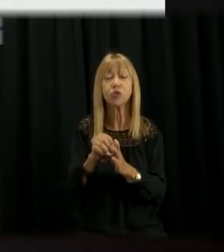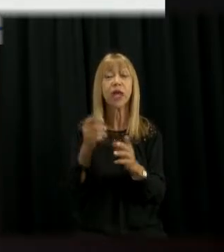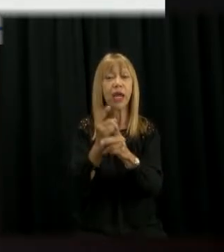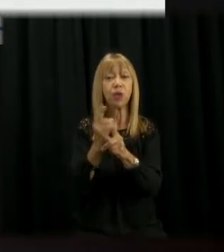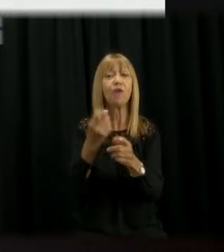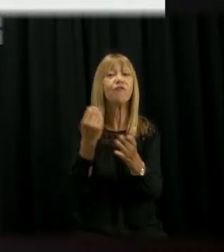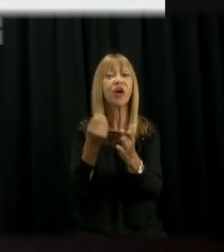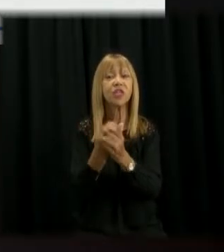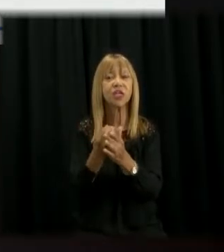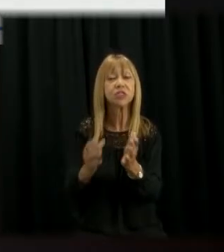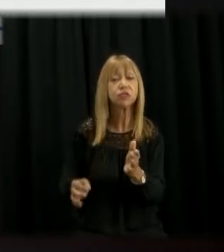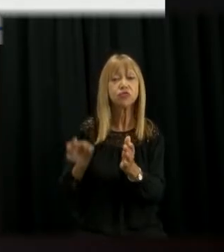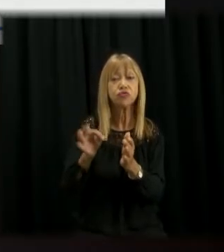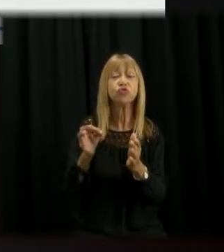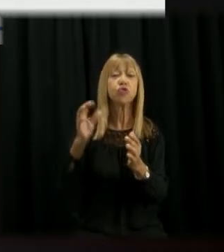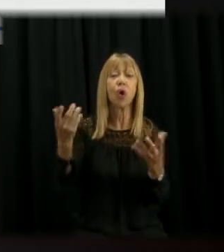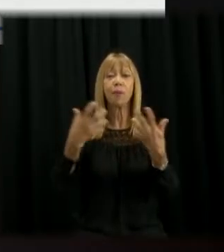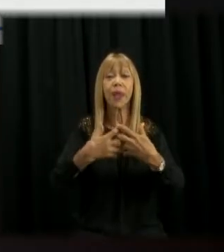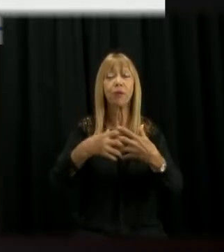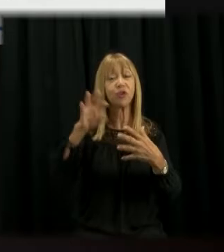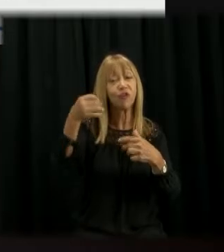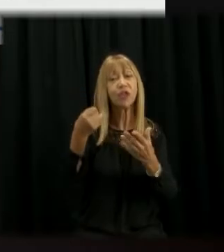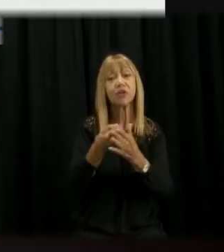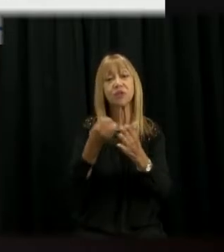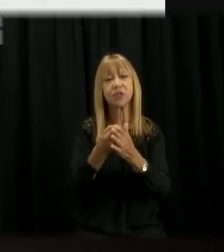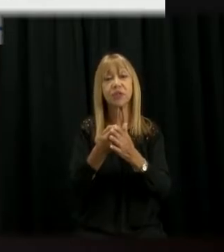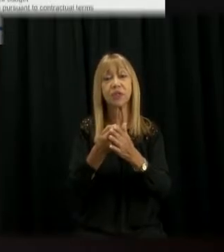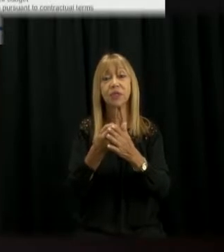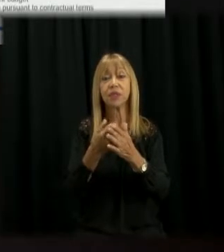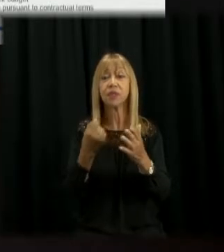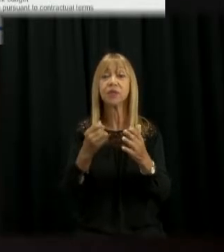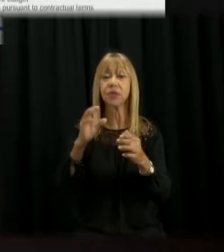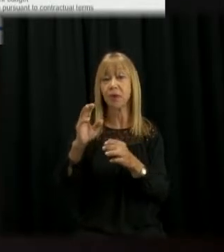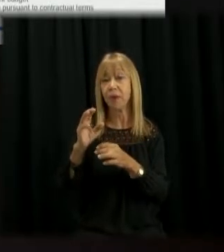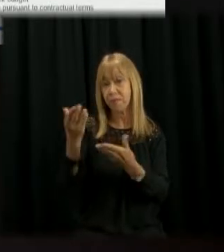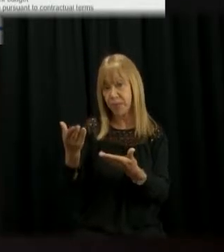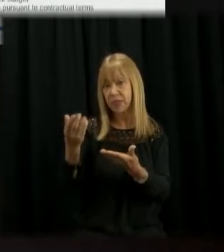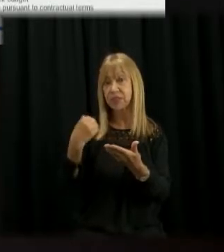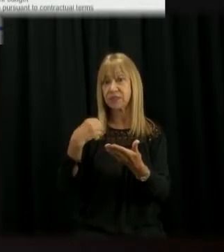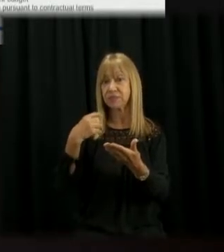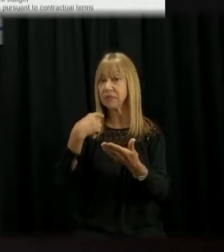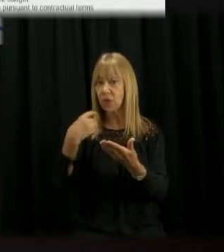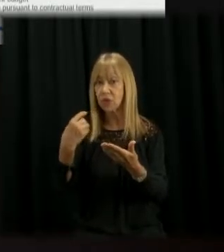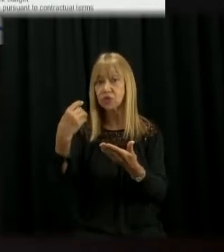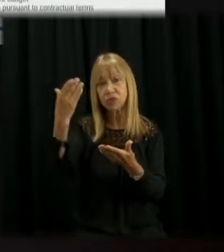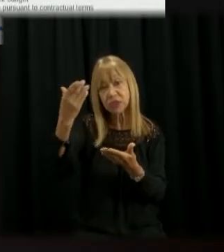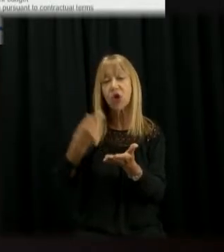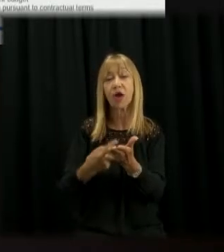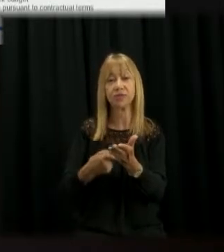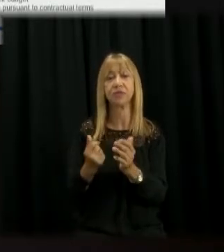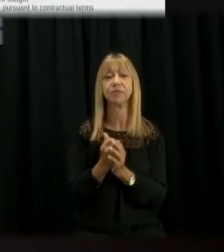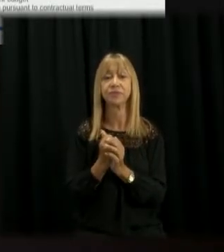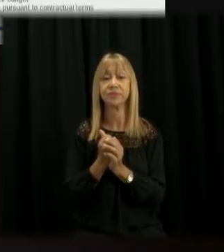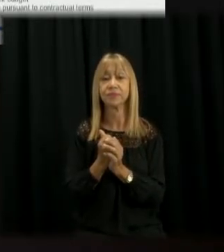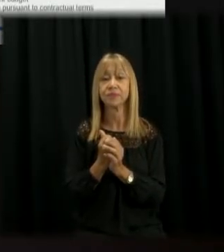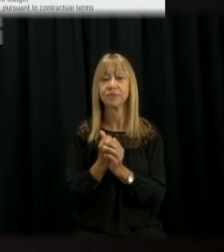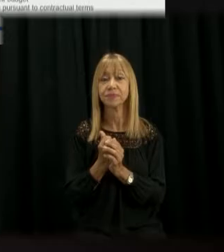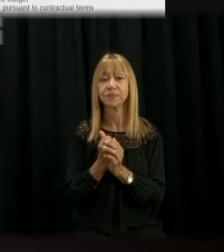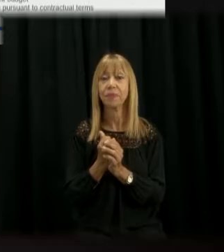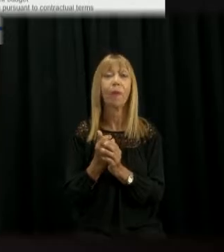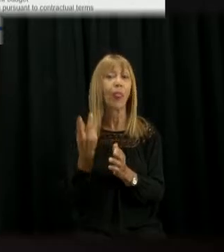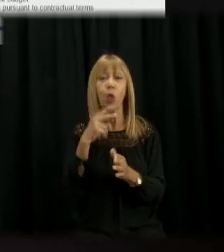incluye fondos que van a la par con el consentimiento federal, con los decretos de los consentimientos federales en